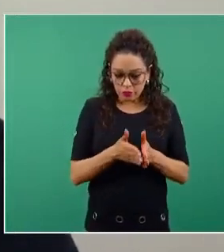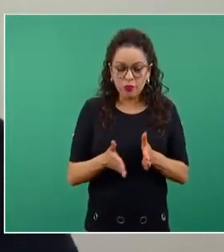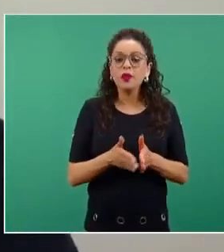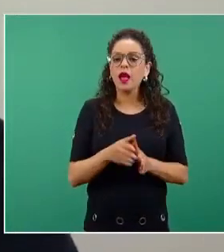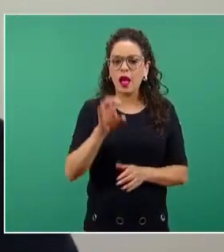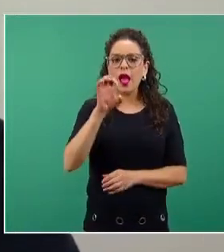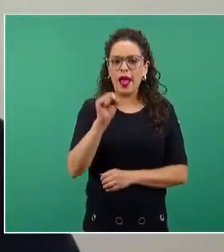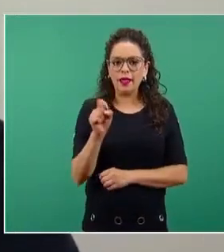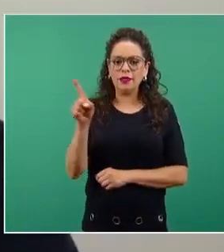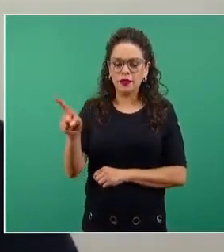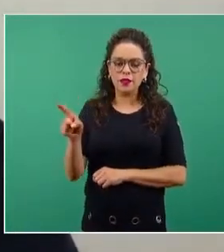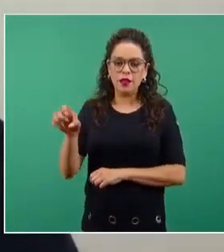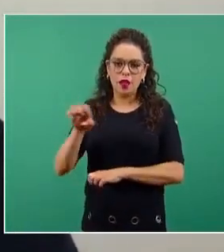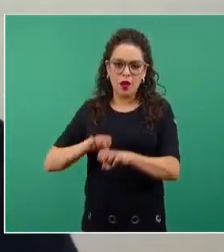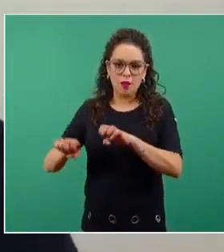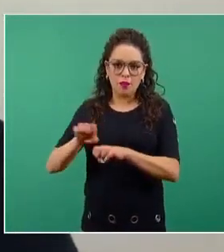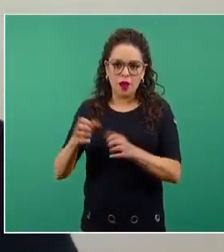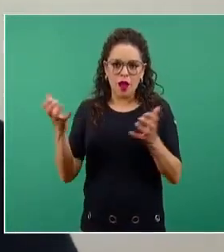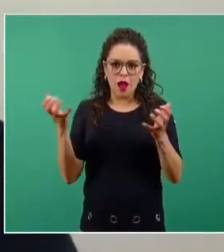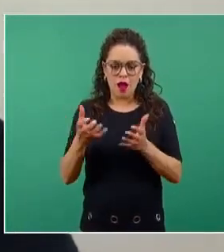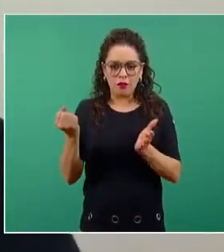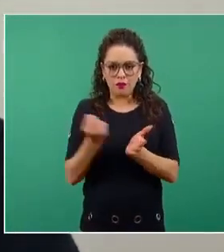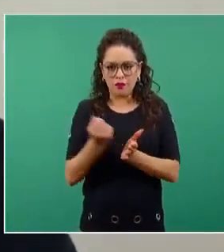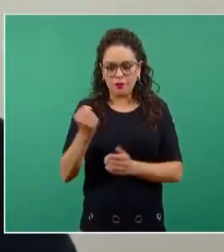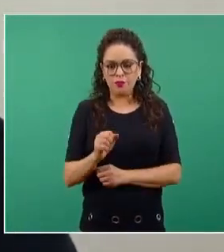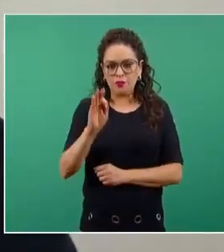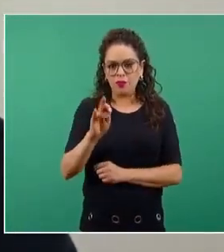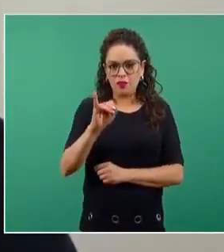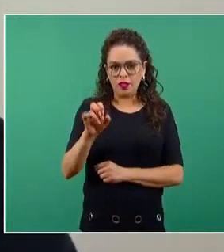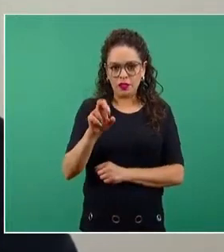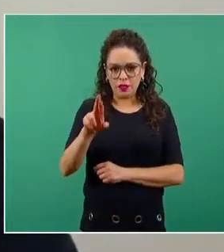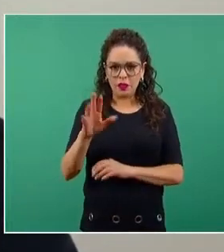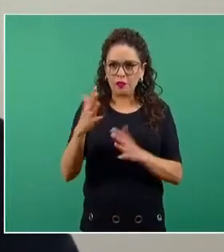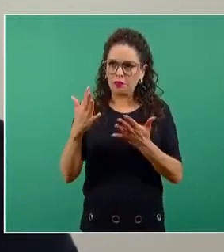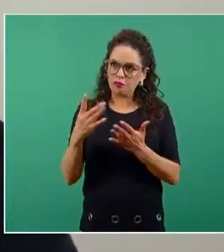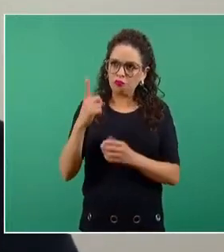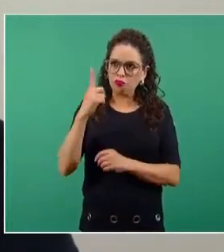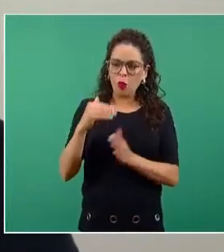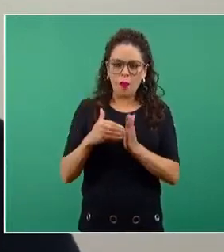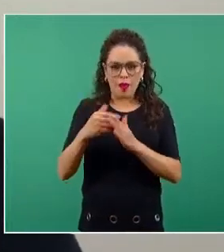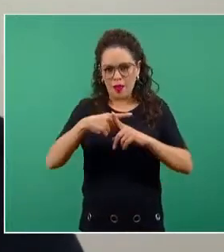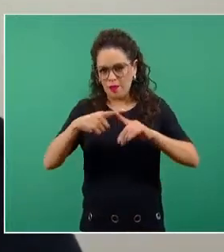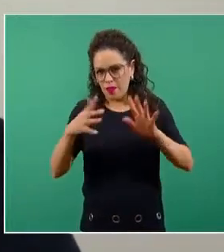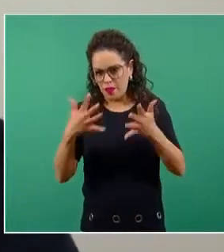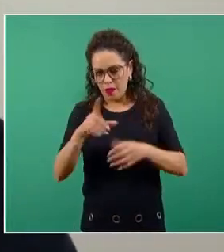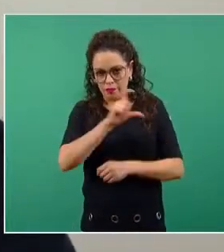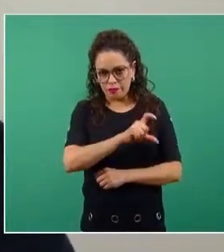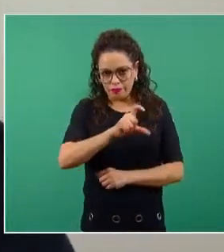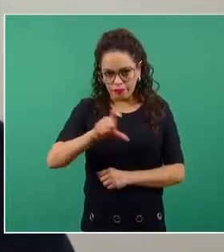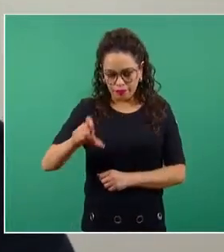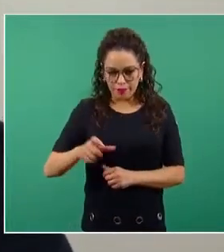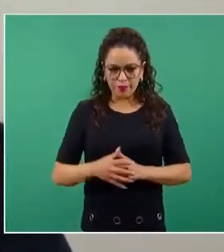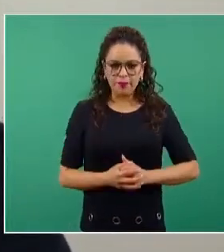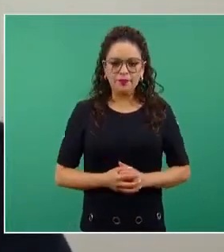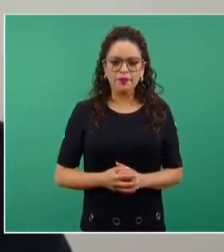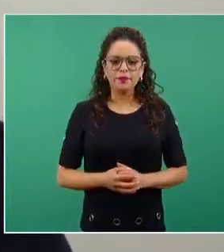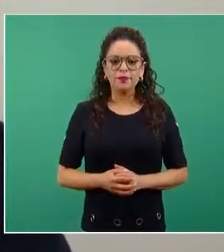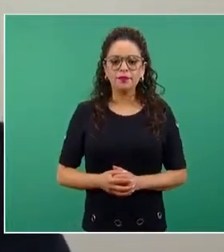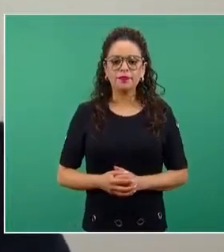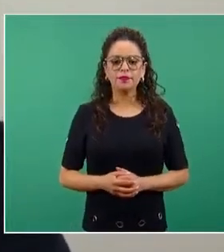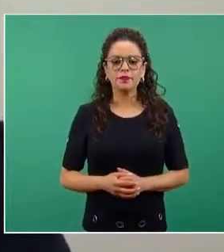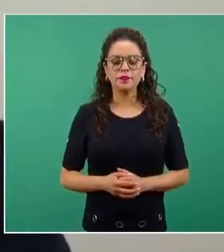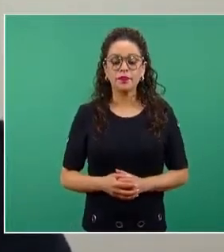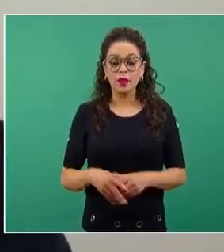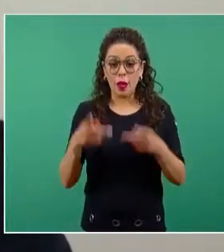Pfizer-BioNTech aplicada en trabajadores de la salud de un poco más de 1,5 millones de dosis. ¿Por qué esto puede ser un determinante? Porque obviamente